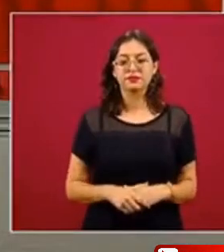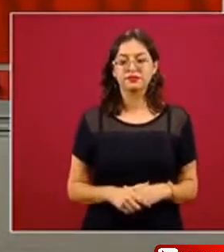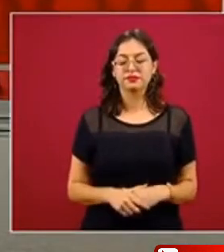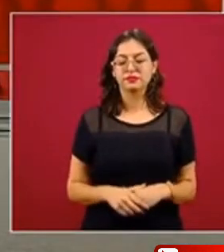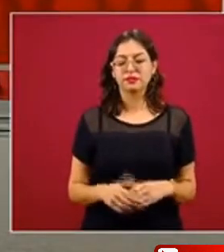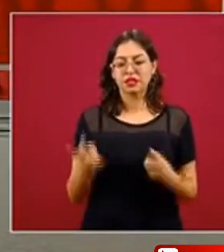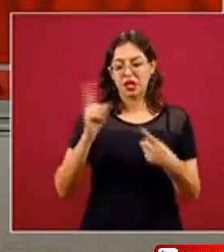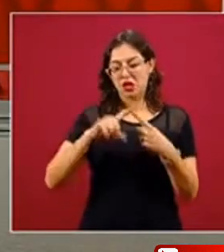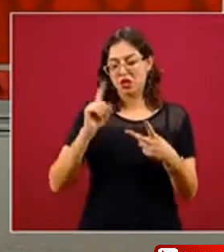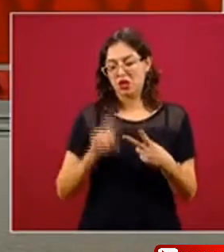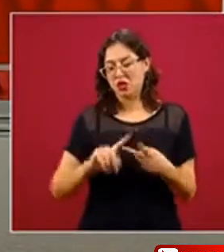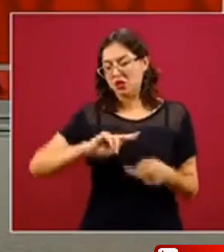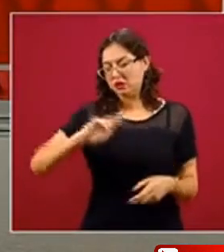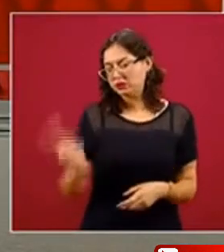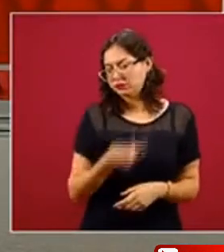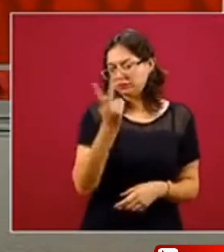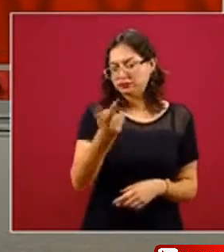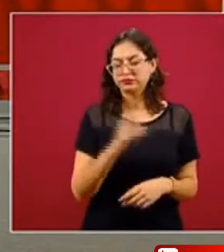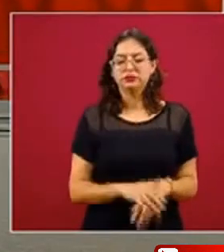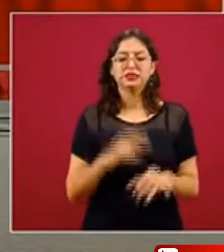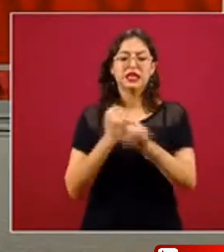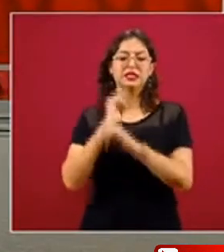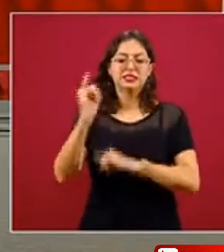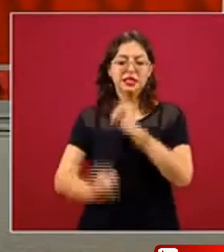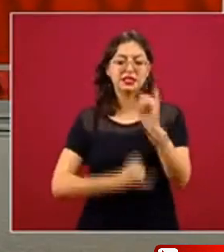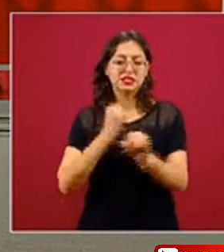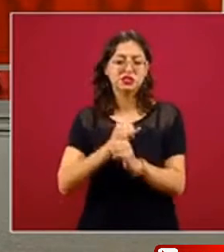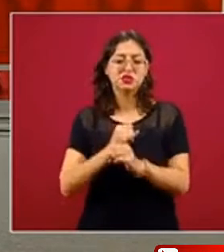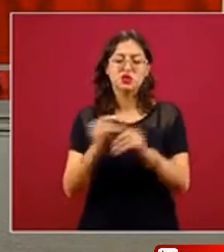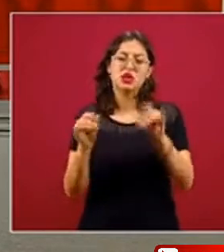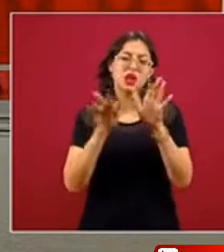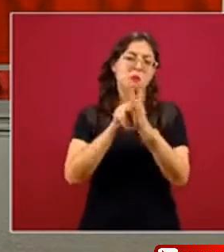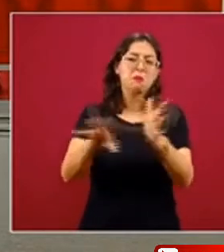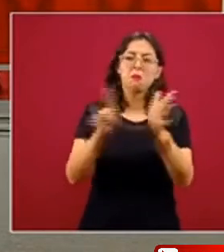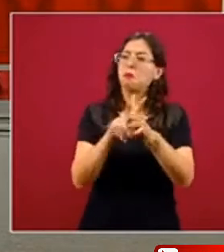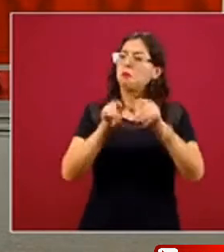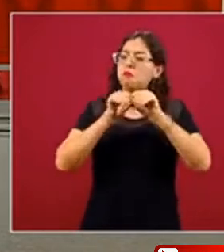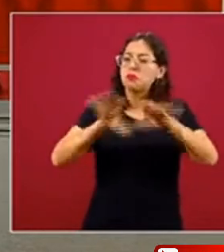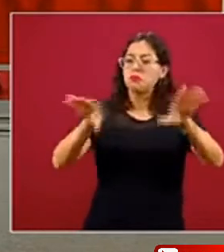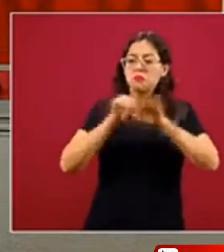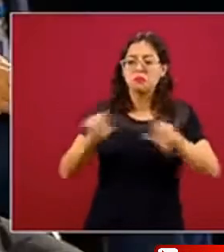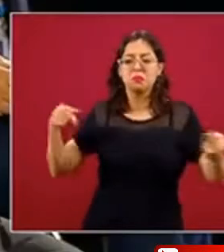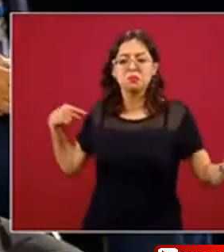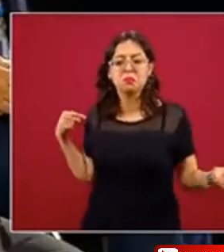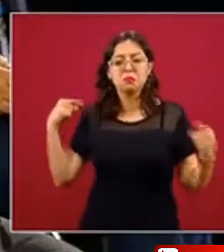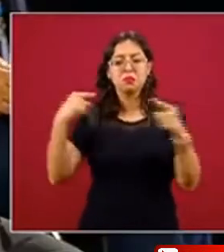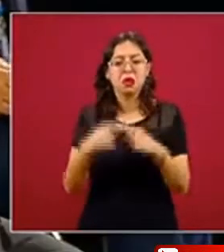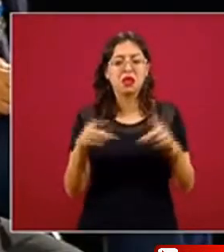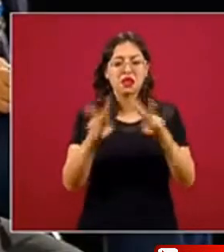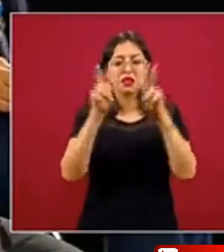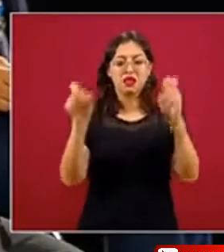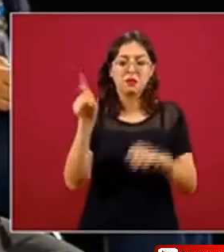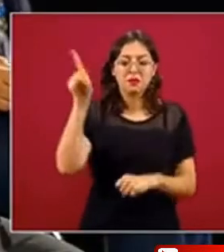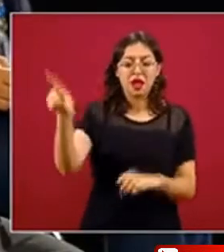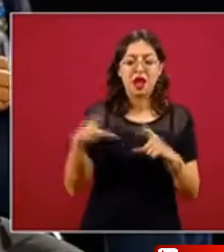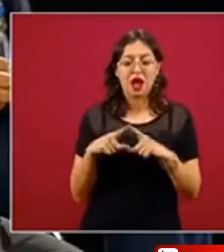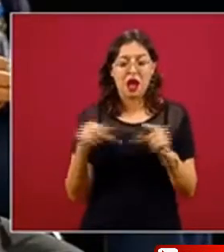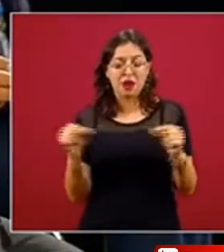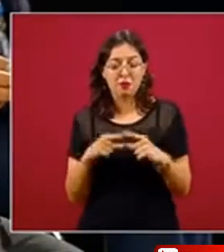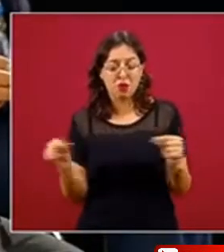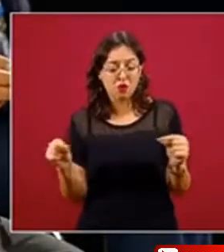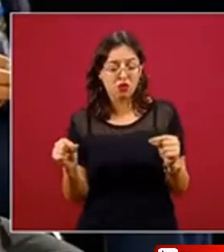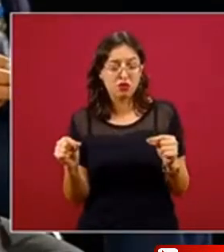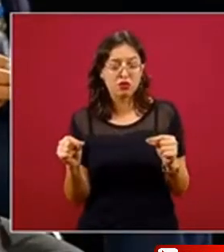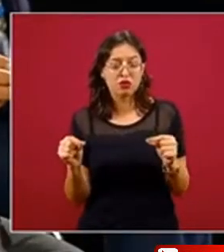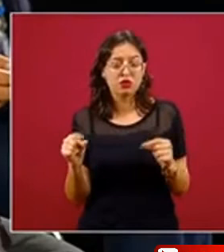preguntas. Una es, en la prensa internacional se ha estado hablando en los últimos días del caso de Japón, que es